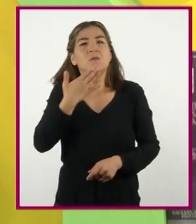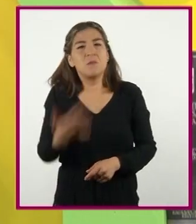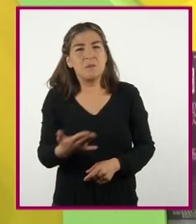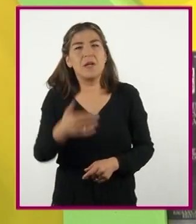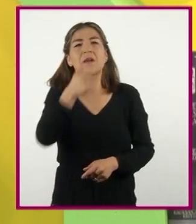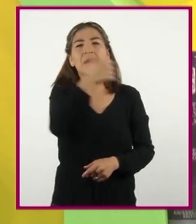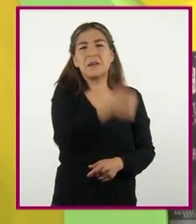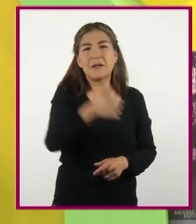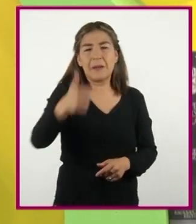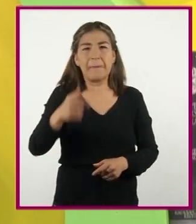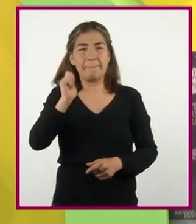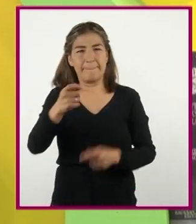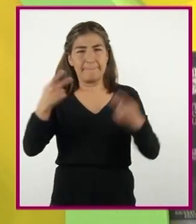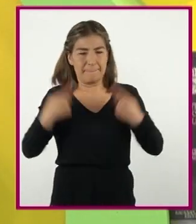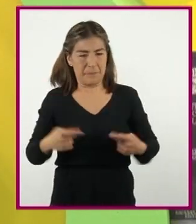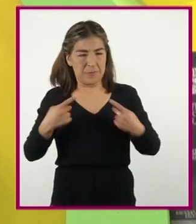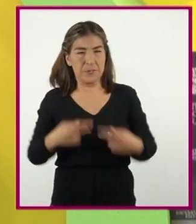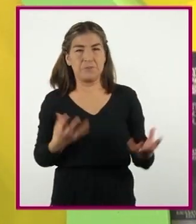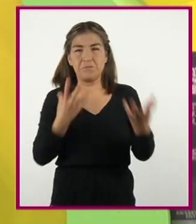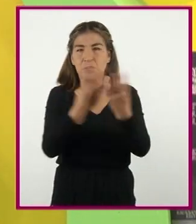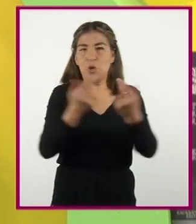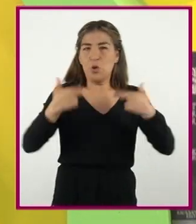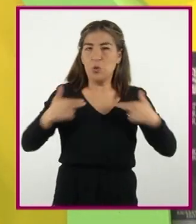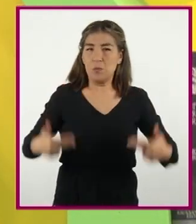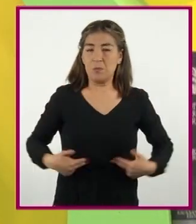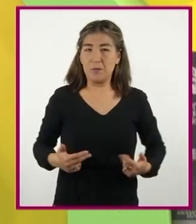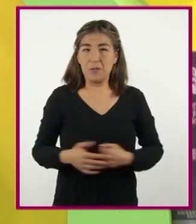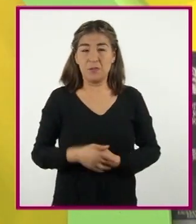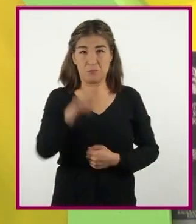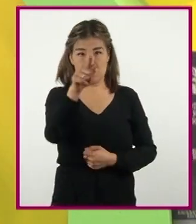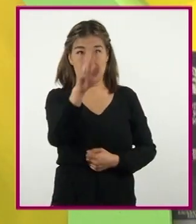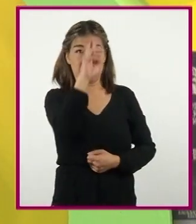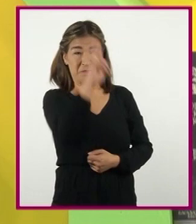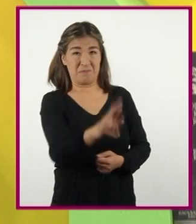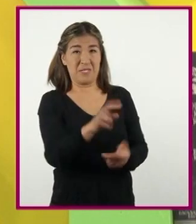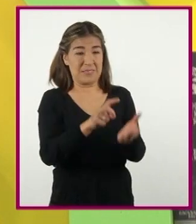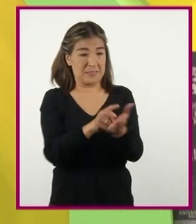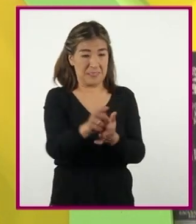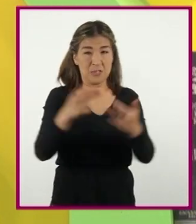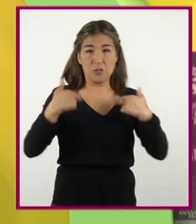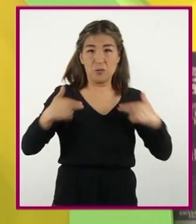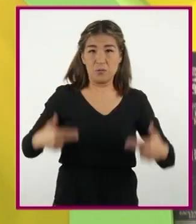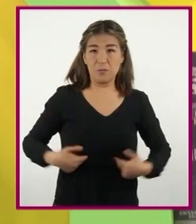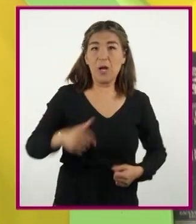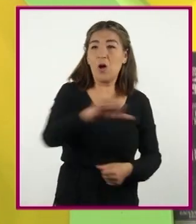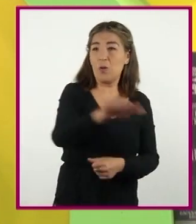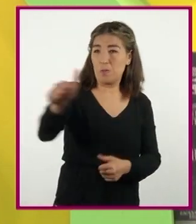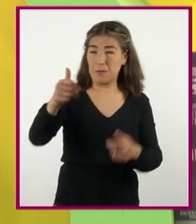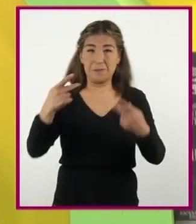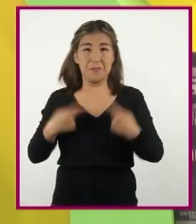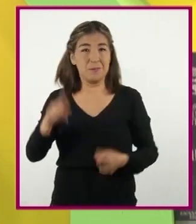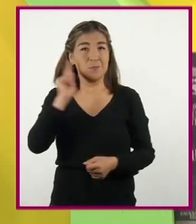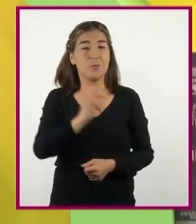dignos miembros de la humanidad? ¿Respetamos los derechos humanos de las y los